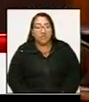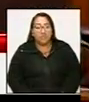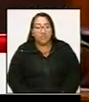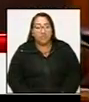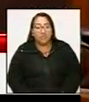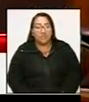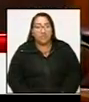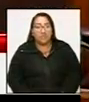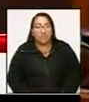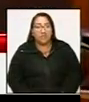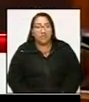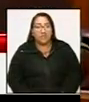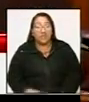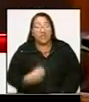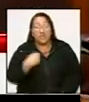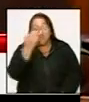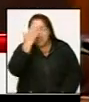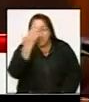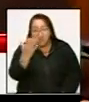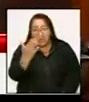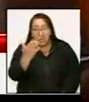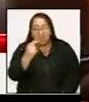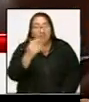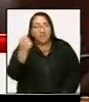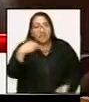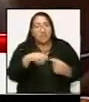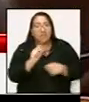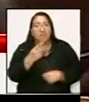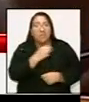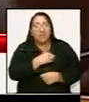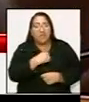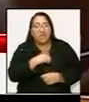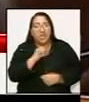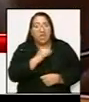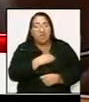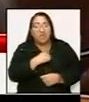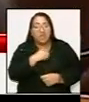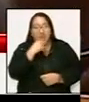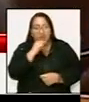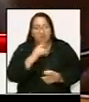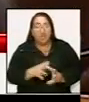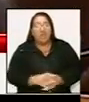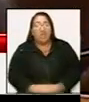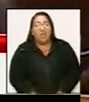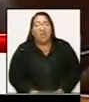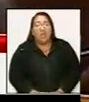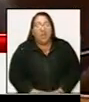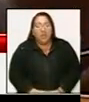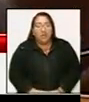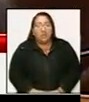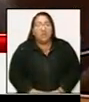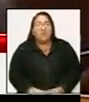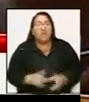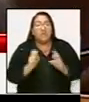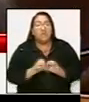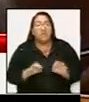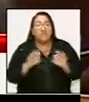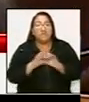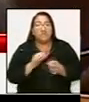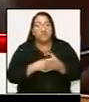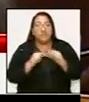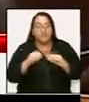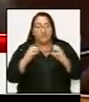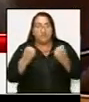La presencia del primer ministro y de la ministra de la Mujer en un hecho importante, que es que